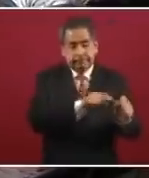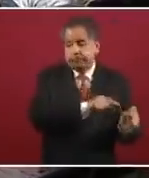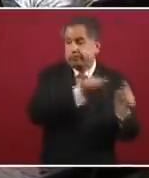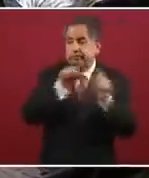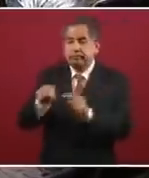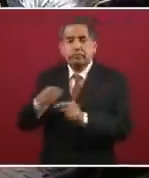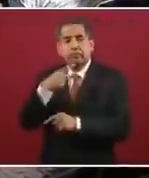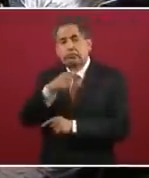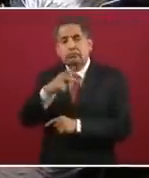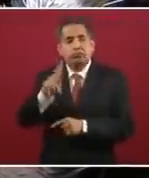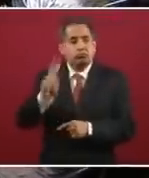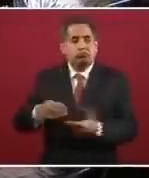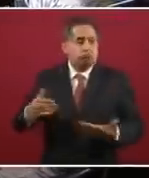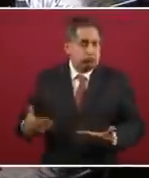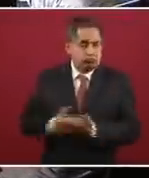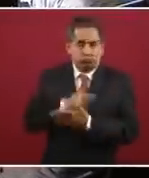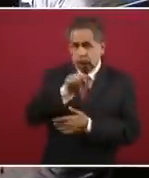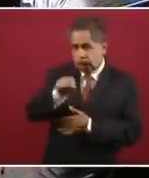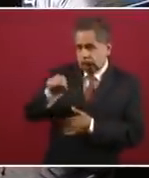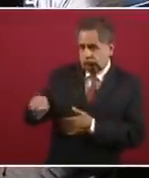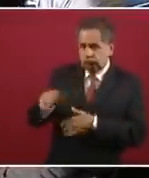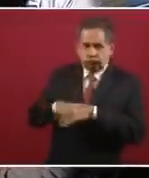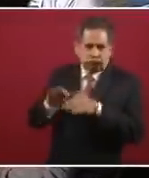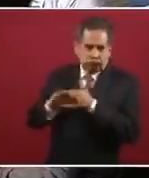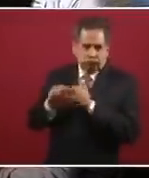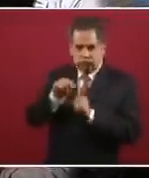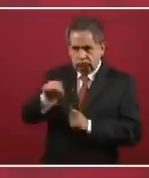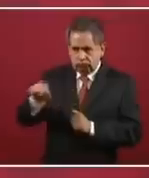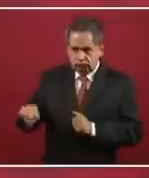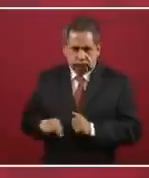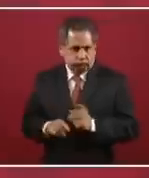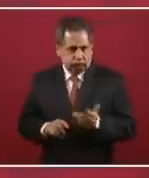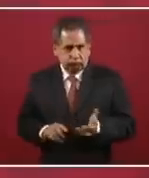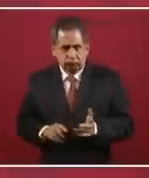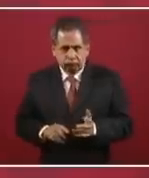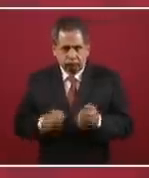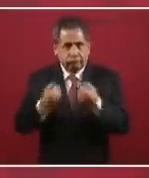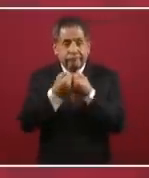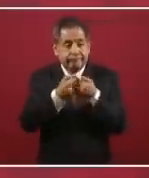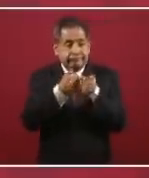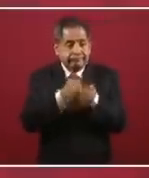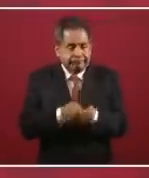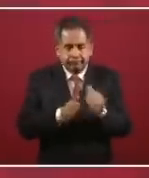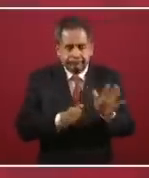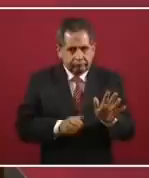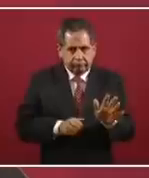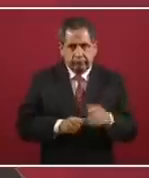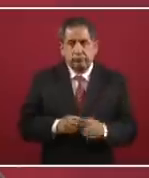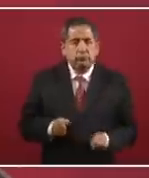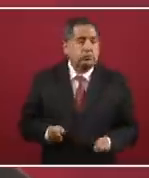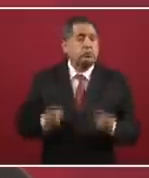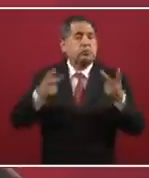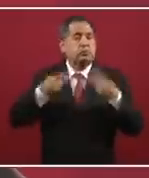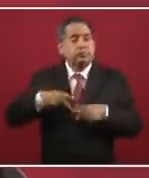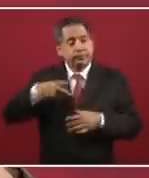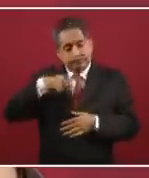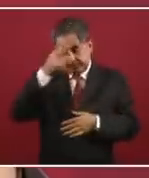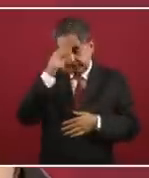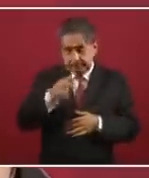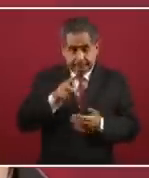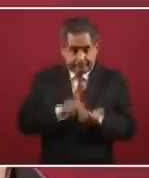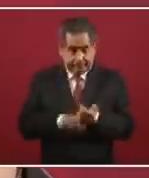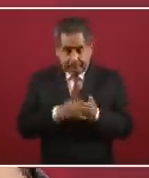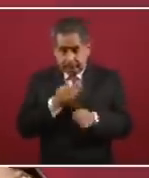de origen, o lo más cercano que se pueda, y no que sea en la frontera norte. El número de mexicanos que